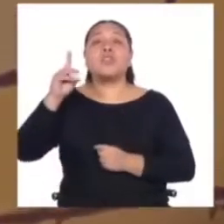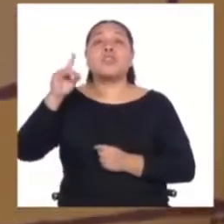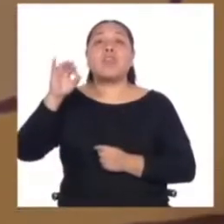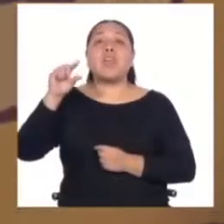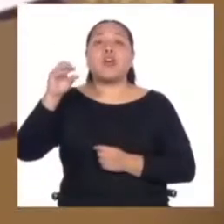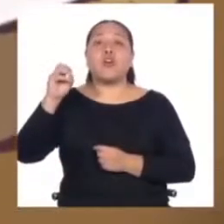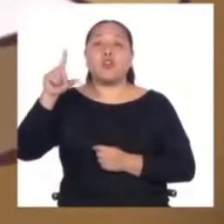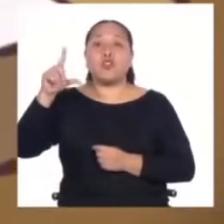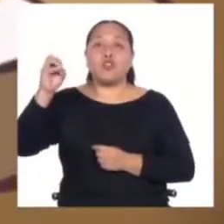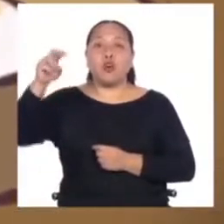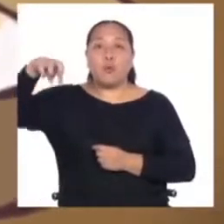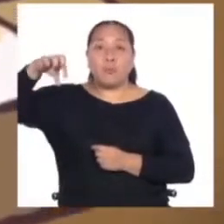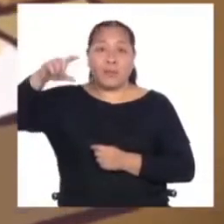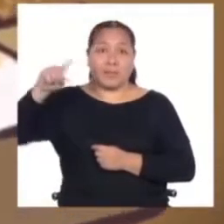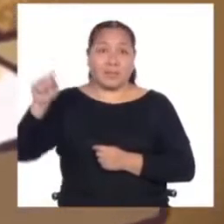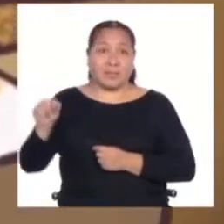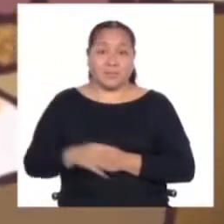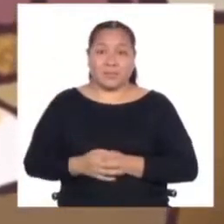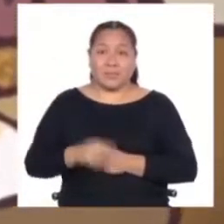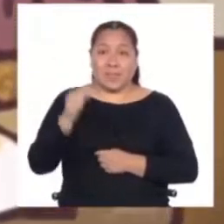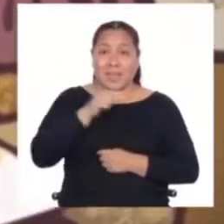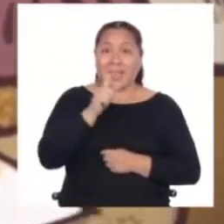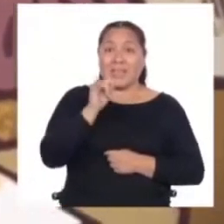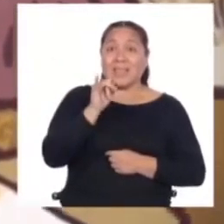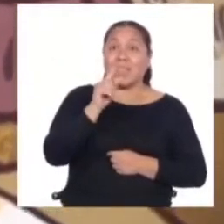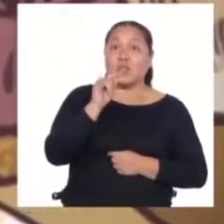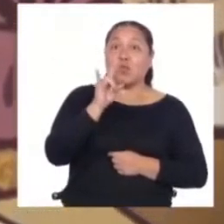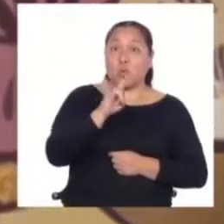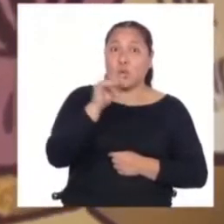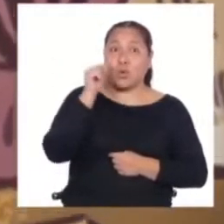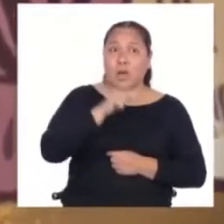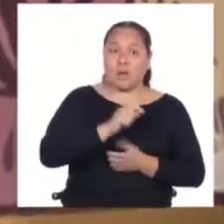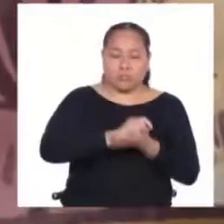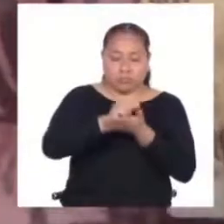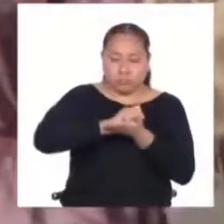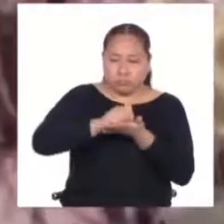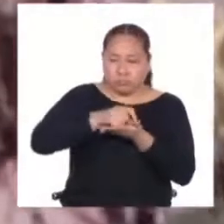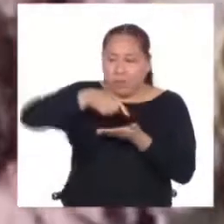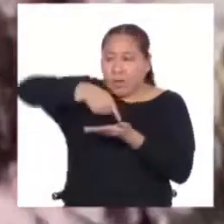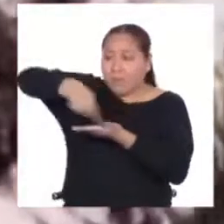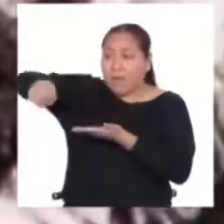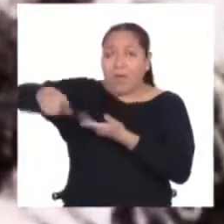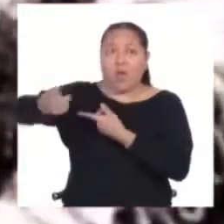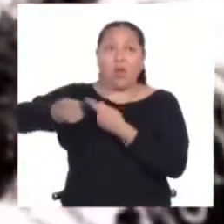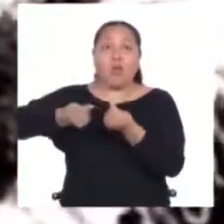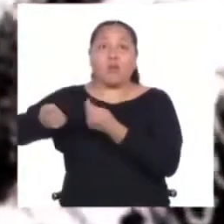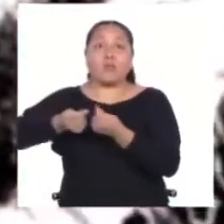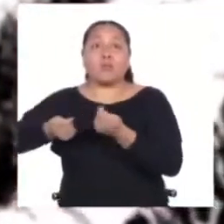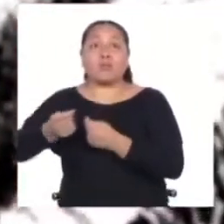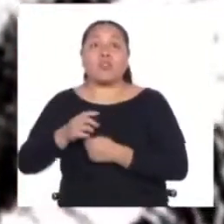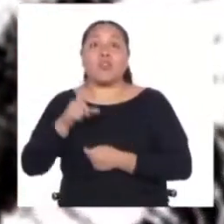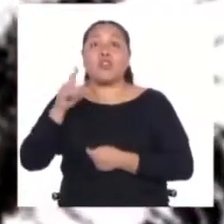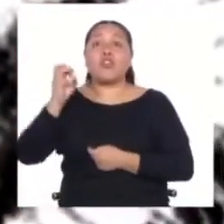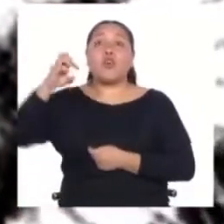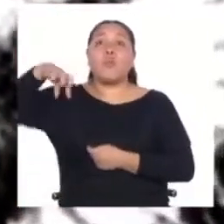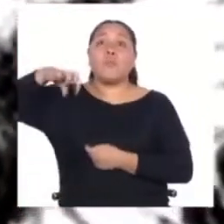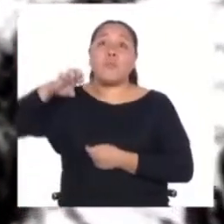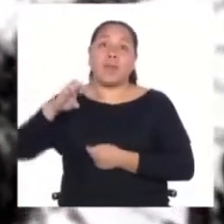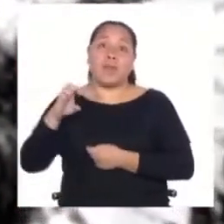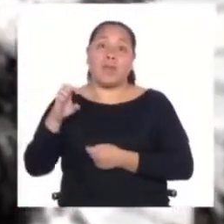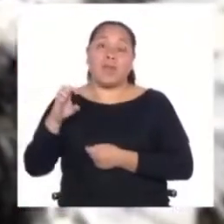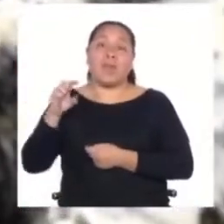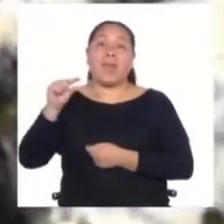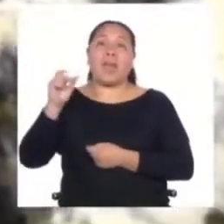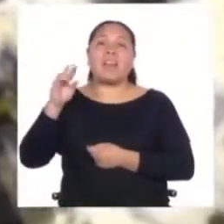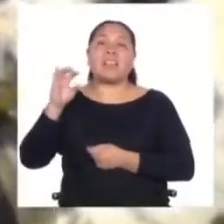Titu Cusi Yupanqui es que fue el autor de un escrito enviado al gobernador del Perú, Lope García de Castro, donde